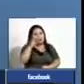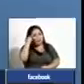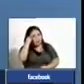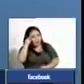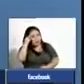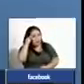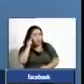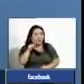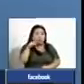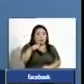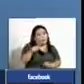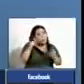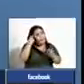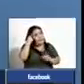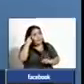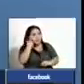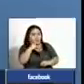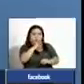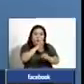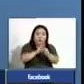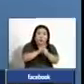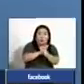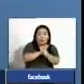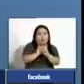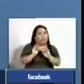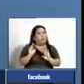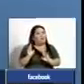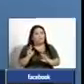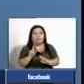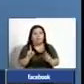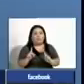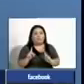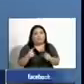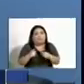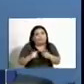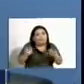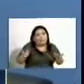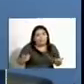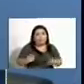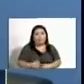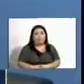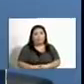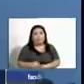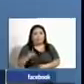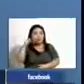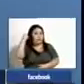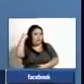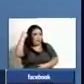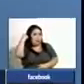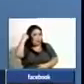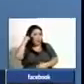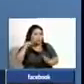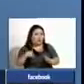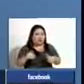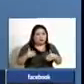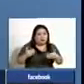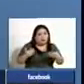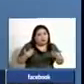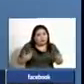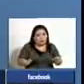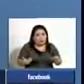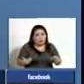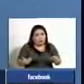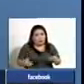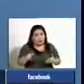ojalá no sucedan, pero si llegan a suceder, en que lo importante es el acto de los